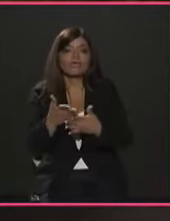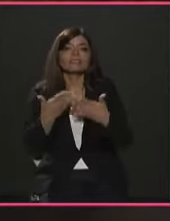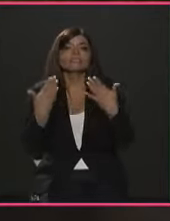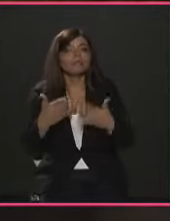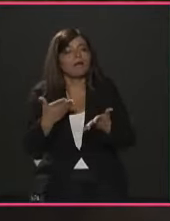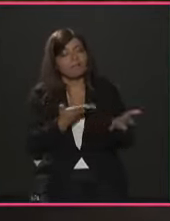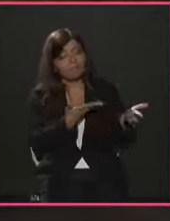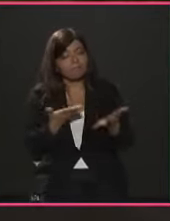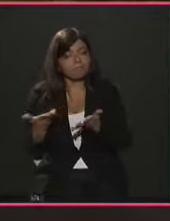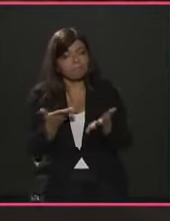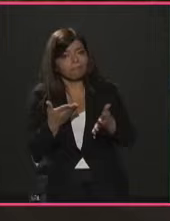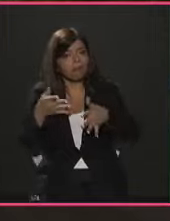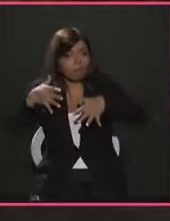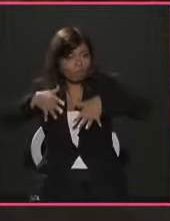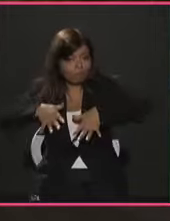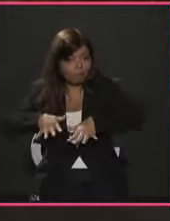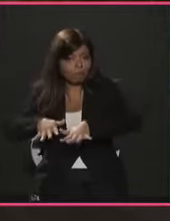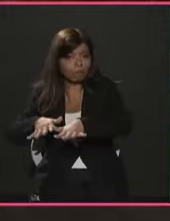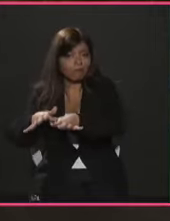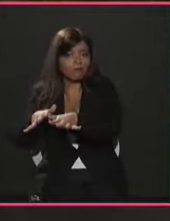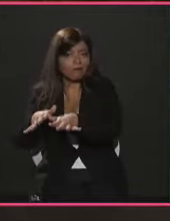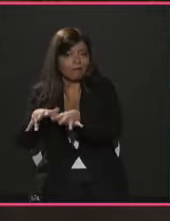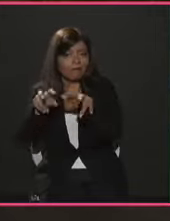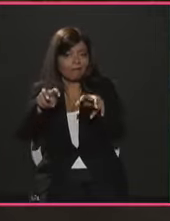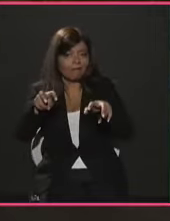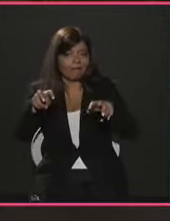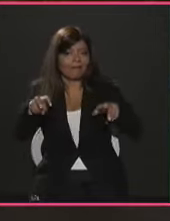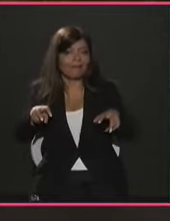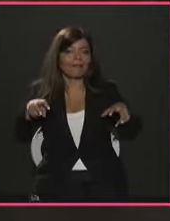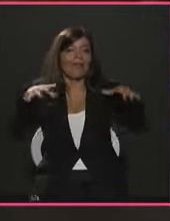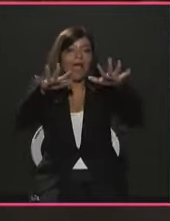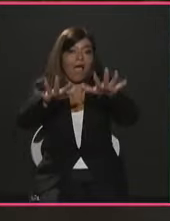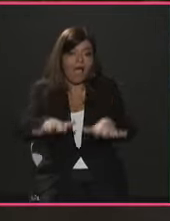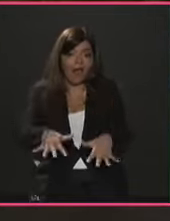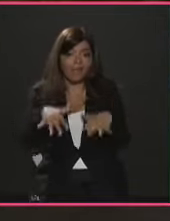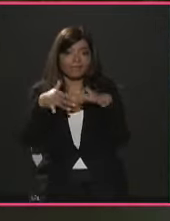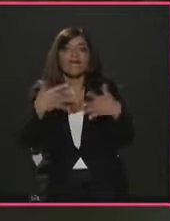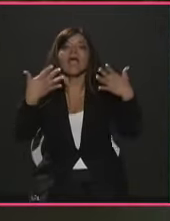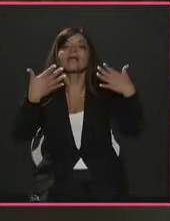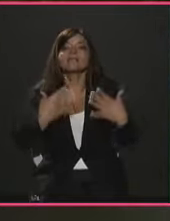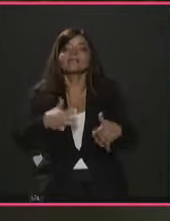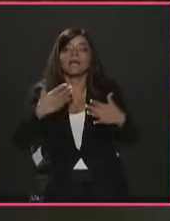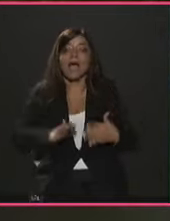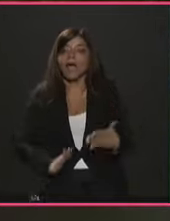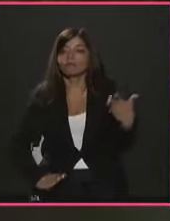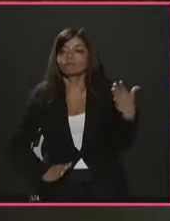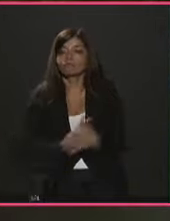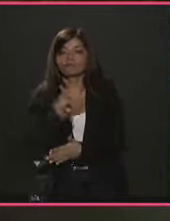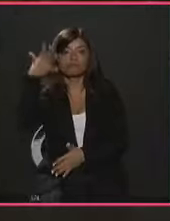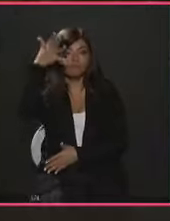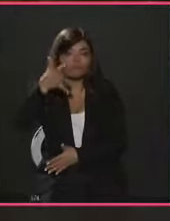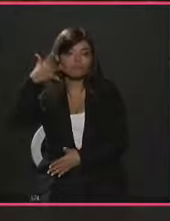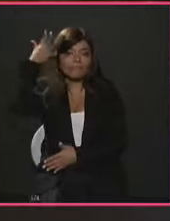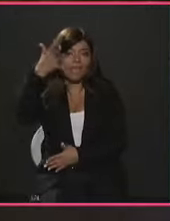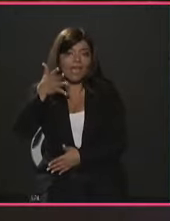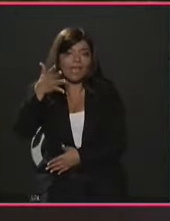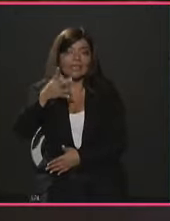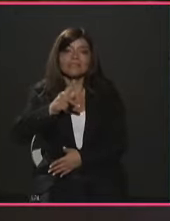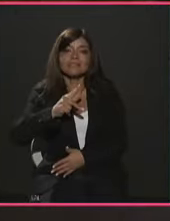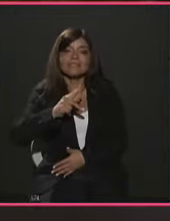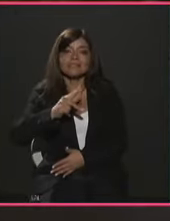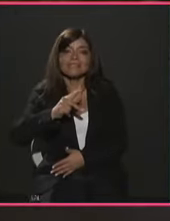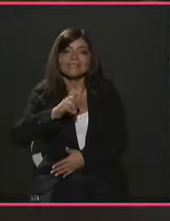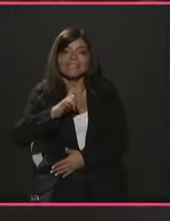vayan entrando al al aula principal eh porque ya viene el la exposición de Kate